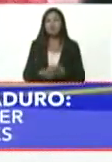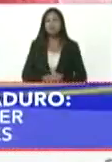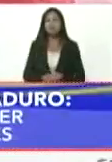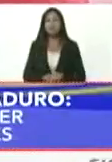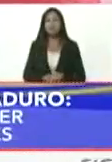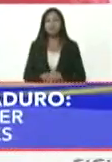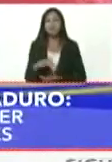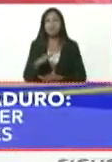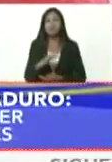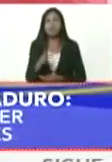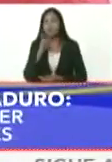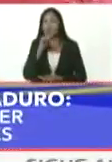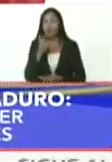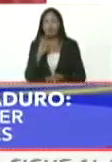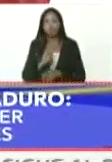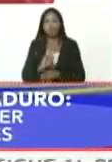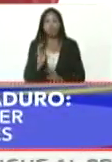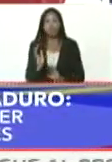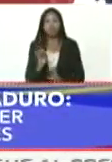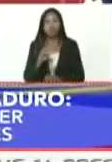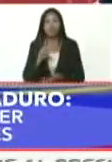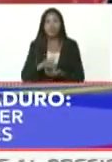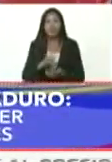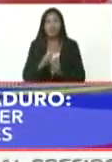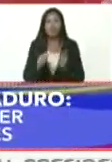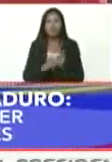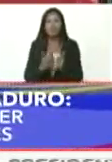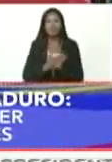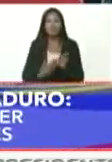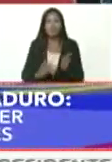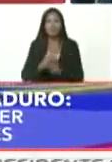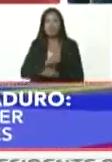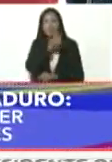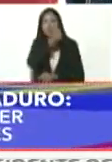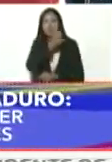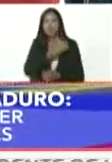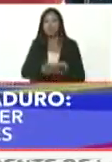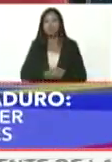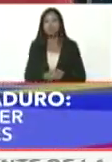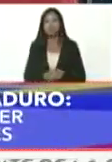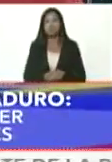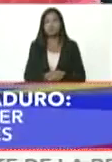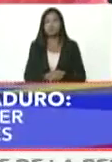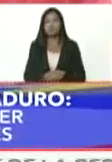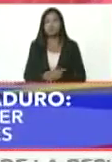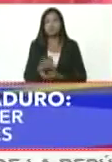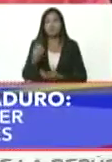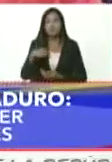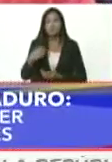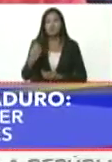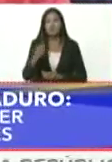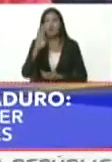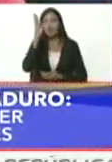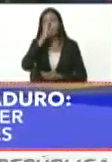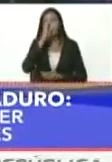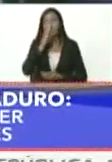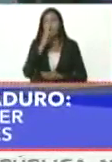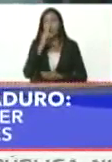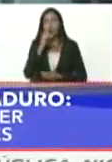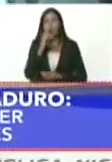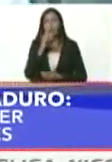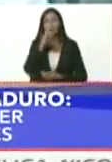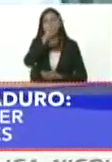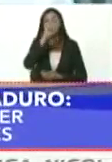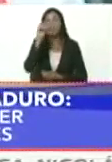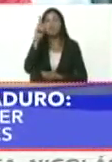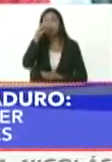No está aquí el de Consejo Federal de Gobierno, bueno, está la vicepresidenta que es la jefa. Tenemos el Banco Bicentenario, que yo dije